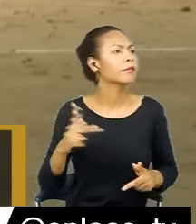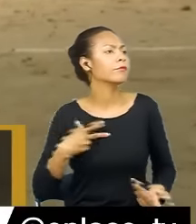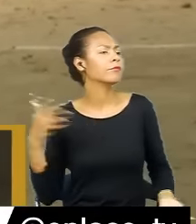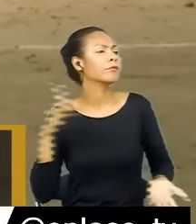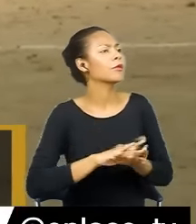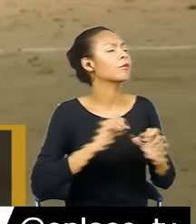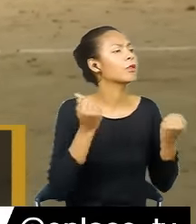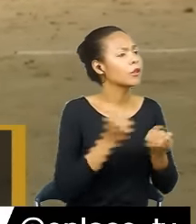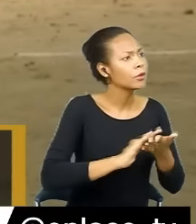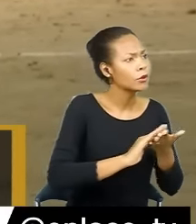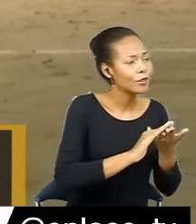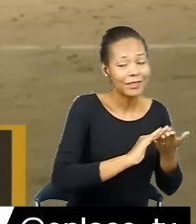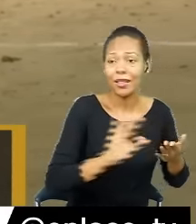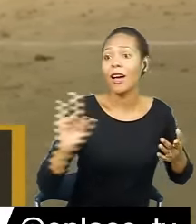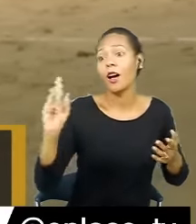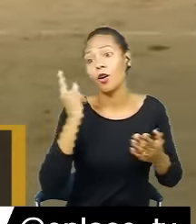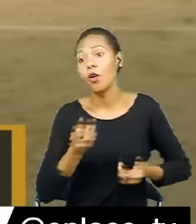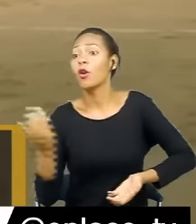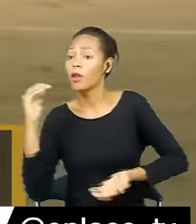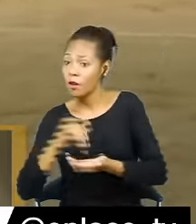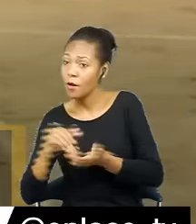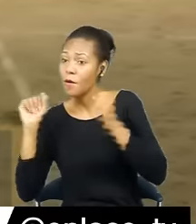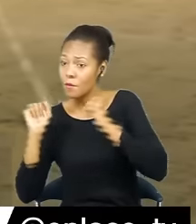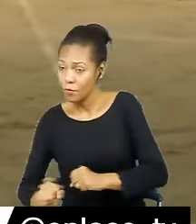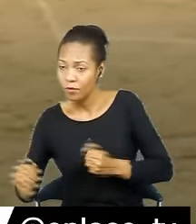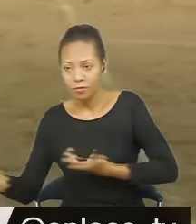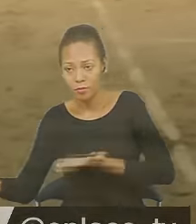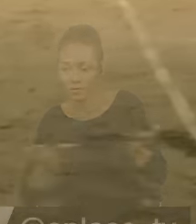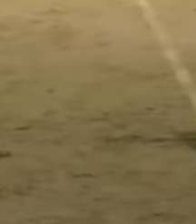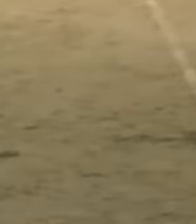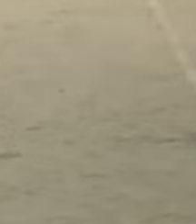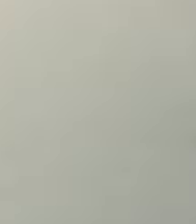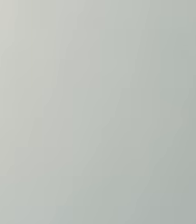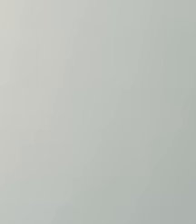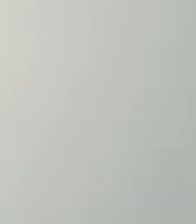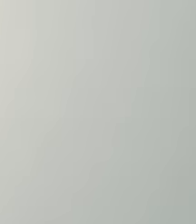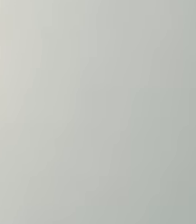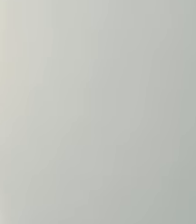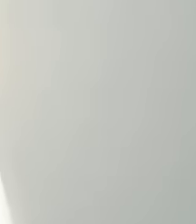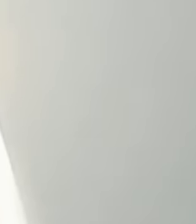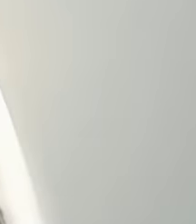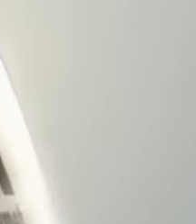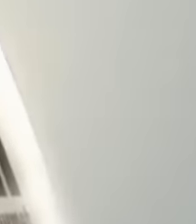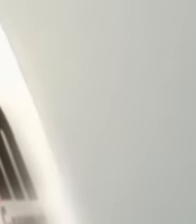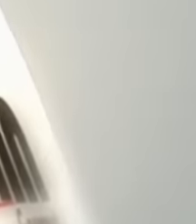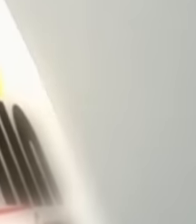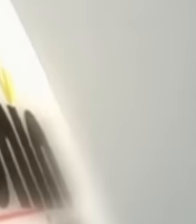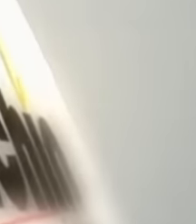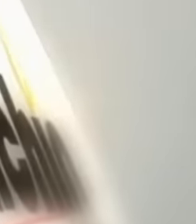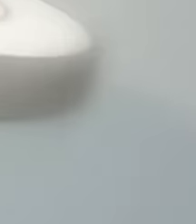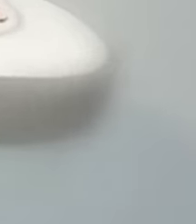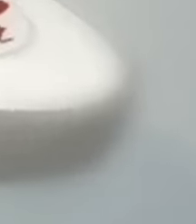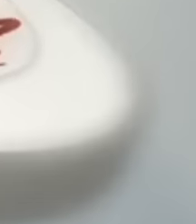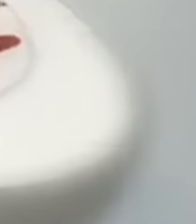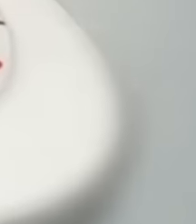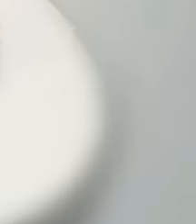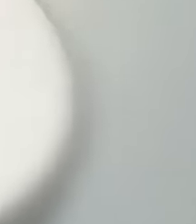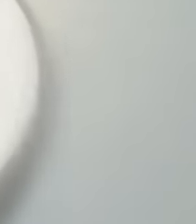a la Liga Santanderiana de Béisbol su reconocimiento deportivo. Hasta aquí los deportes, con el patrocinio